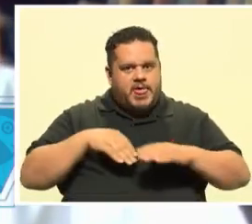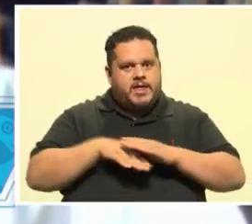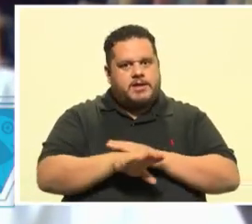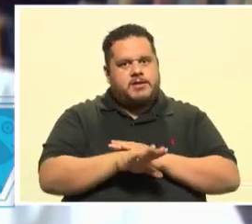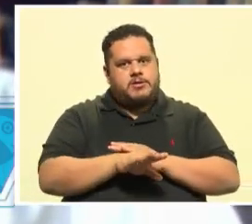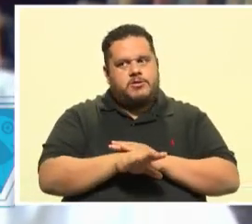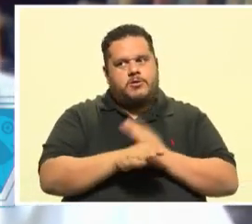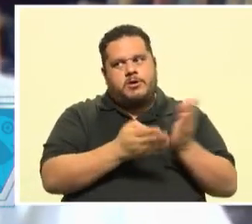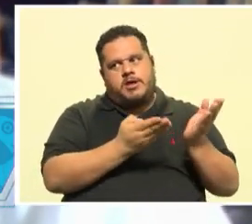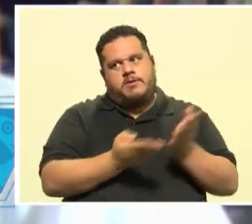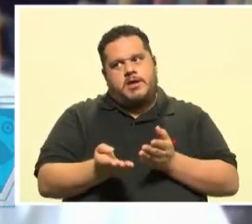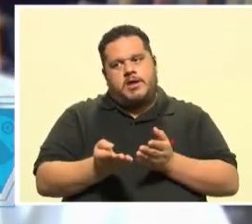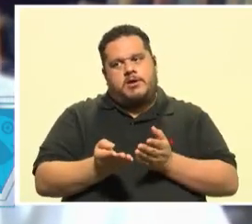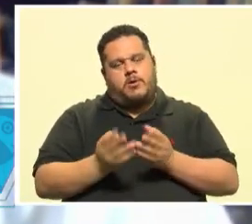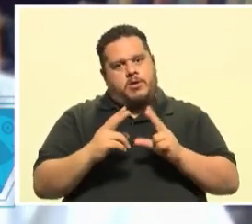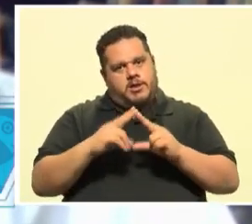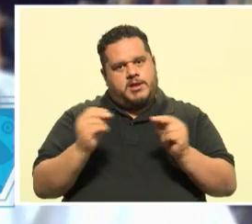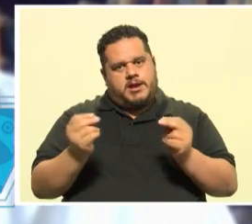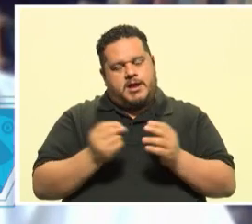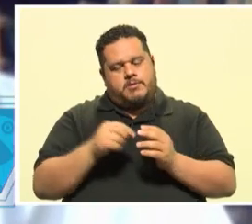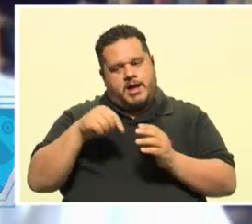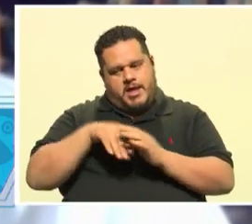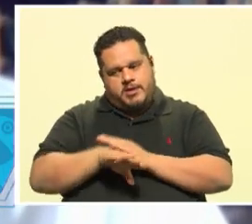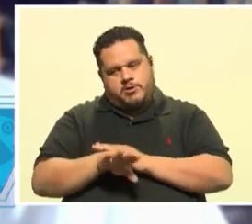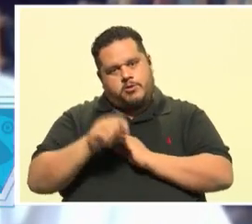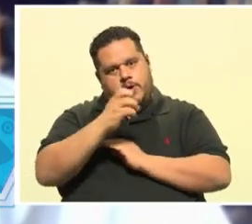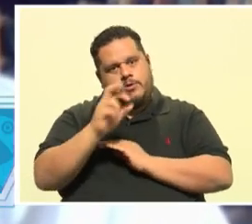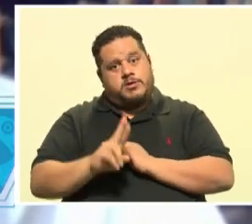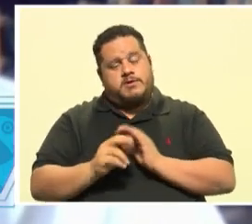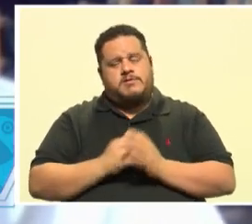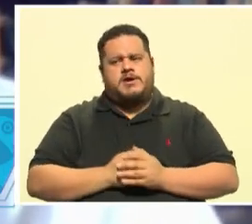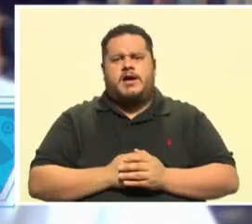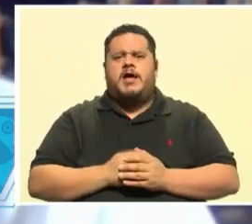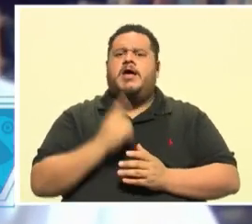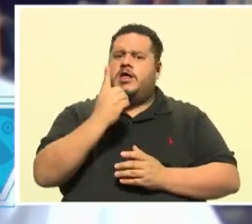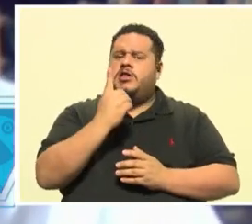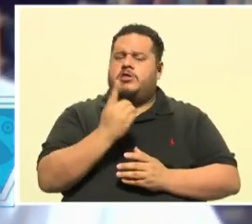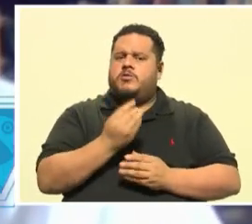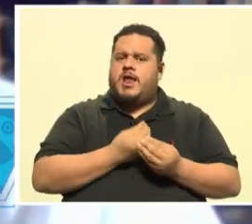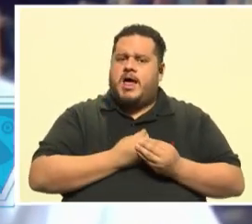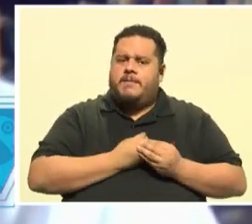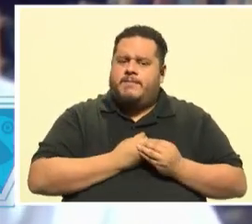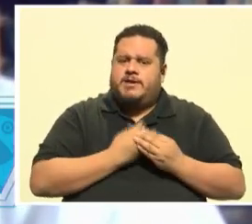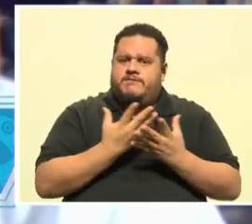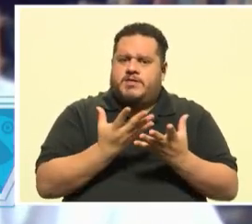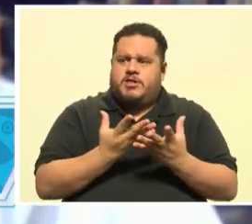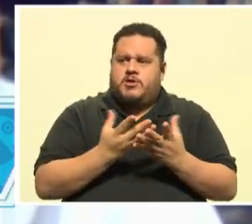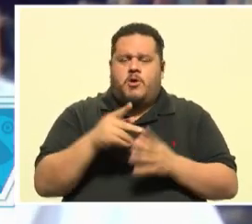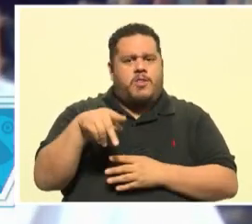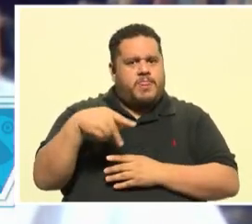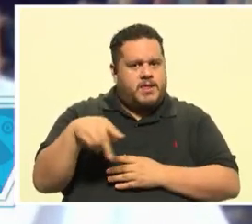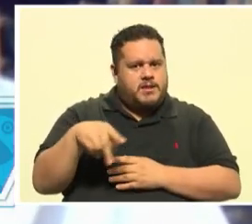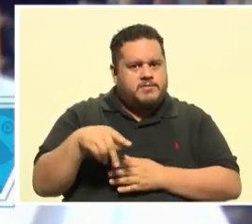¿verdad? Nicaragua es el país del cual se tiene menos información, no se sabe